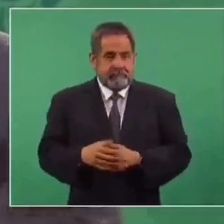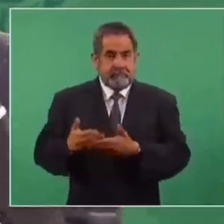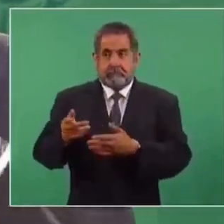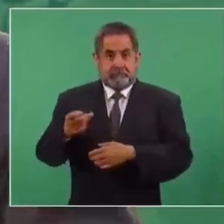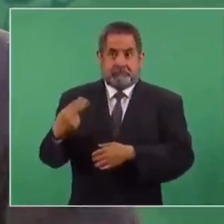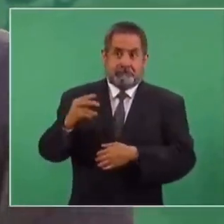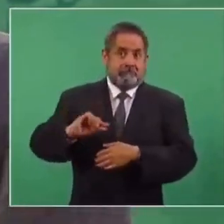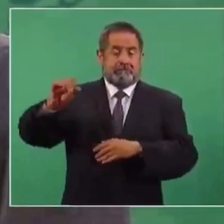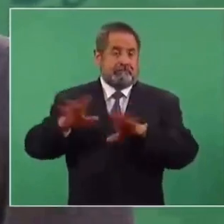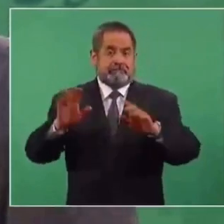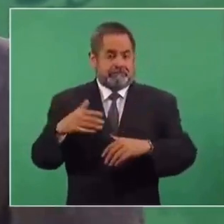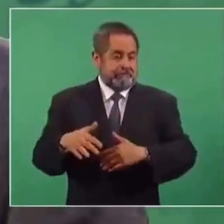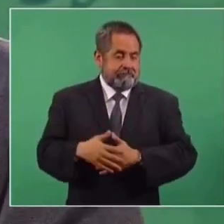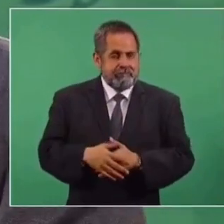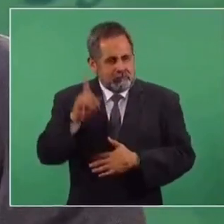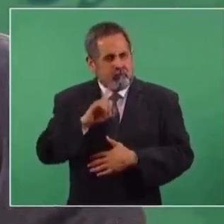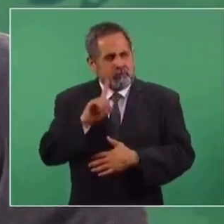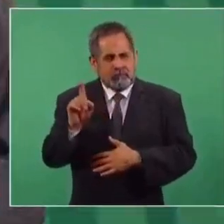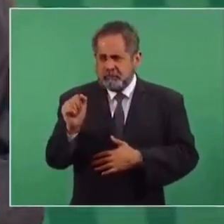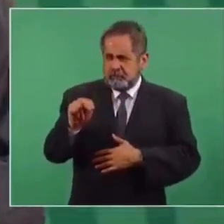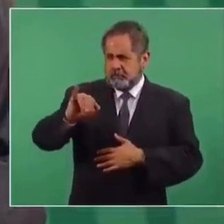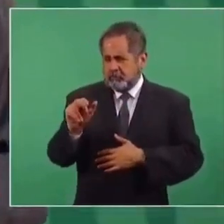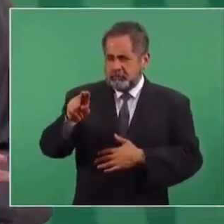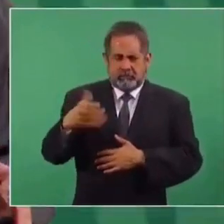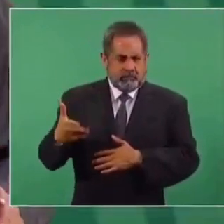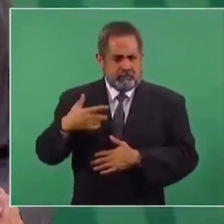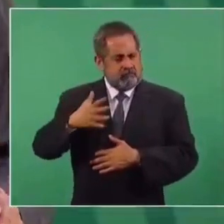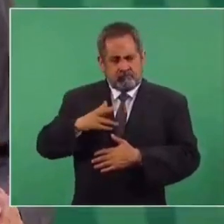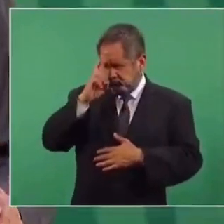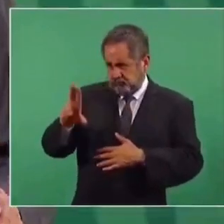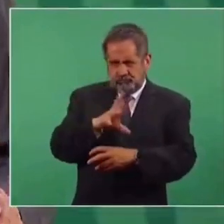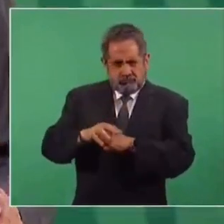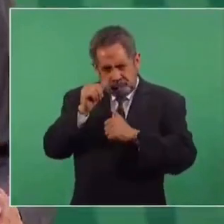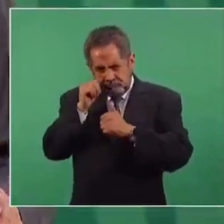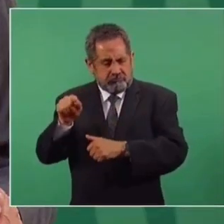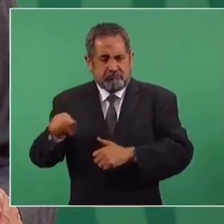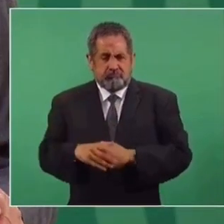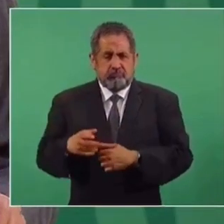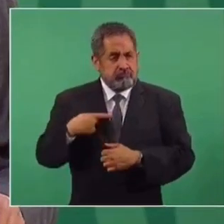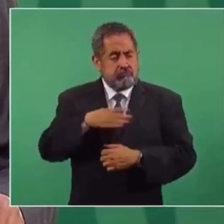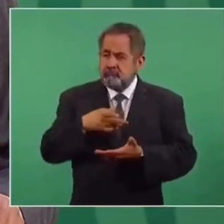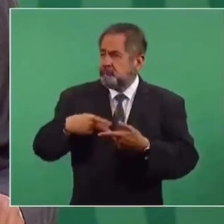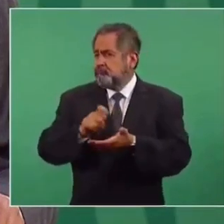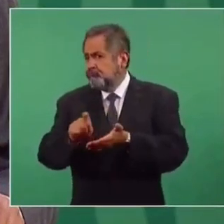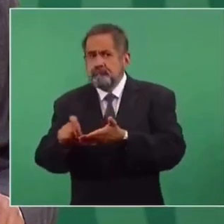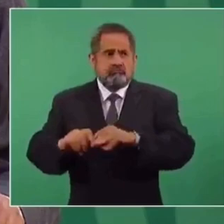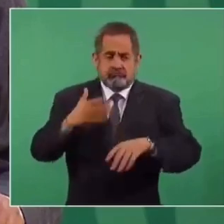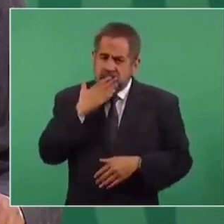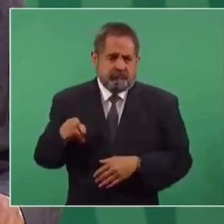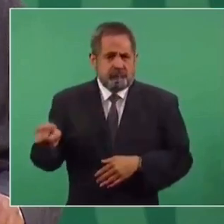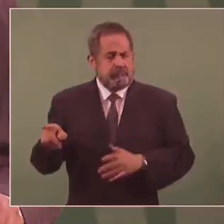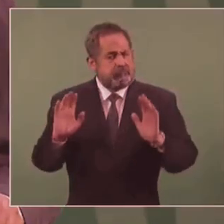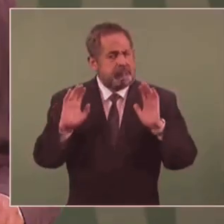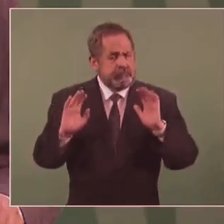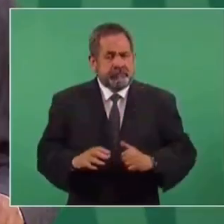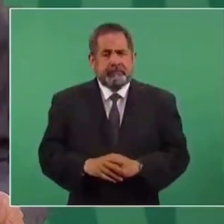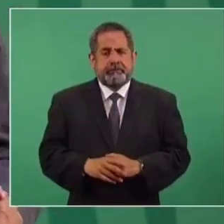famosa? Además, es una mujer que tiene todo nuestro respeto, una buena periodista. Y ese